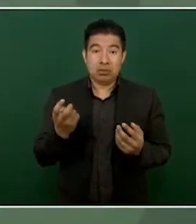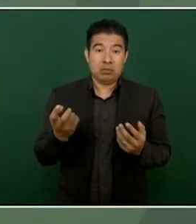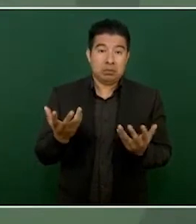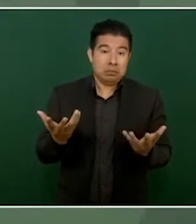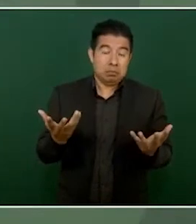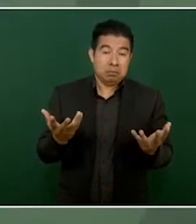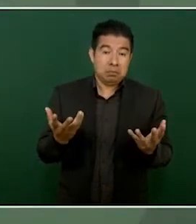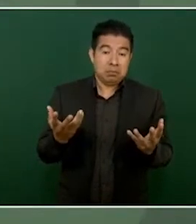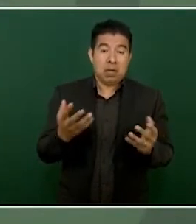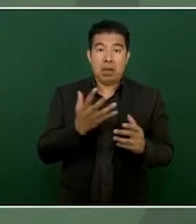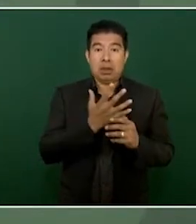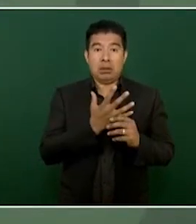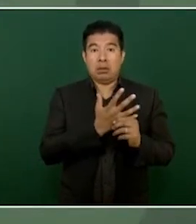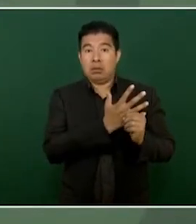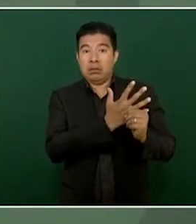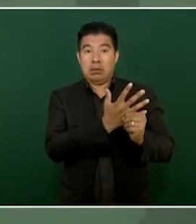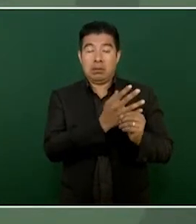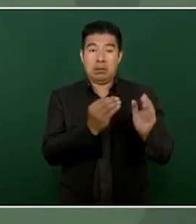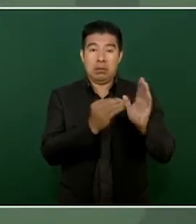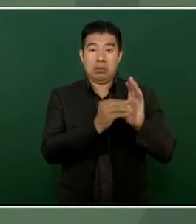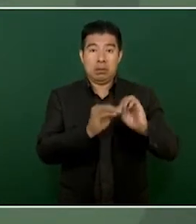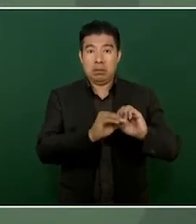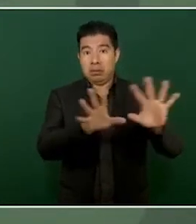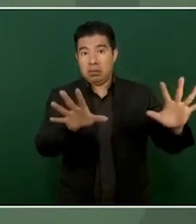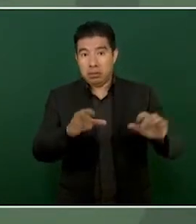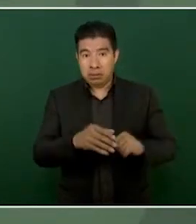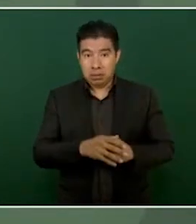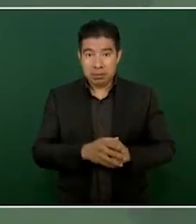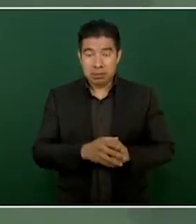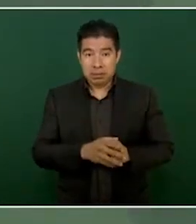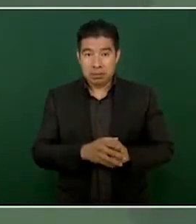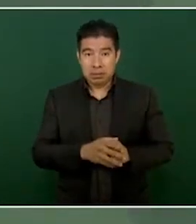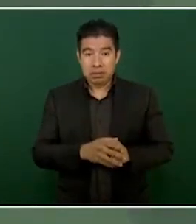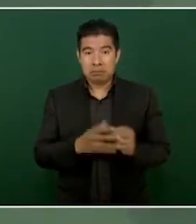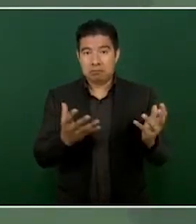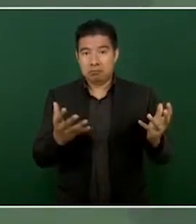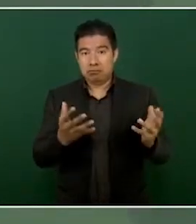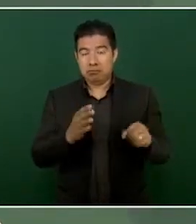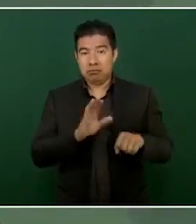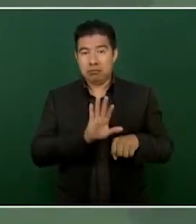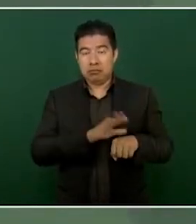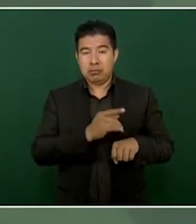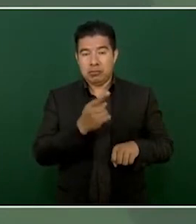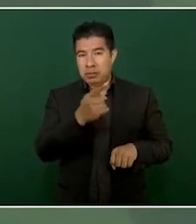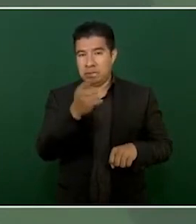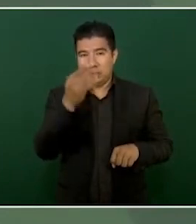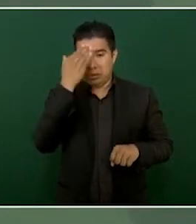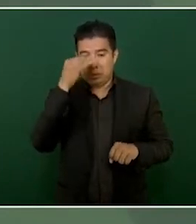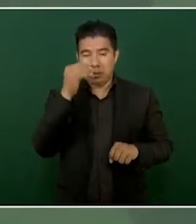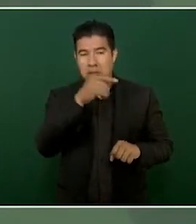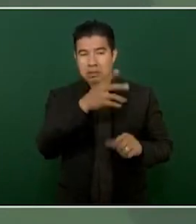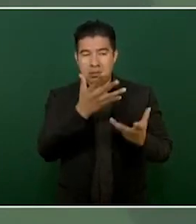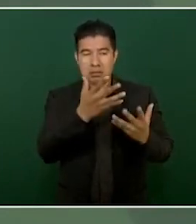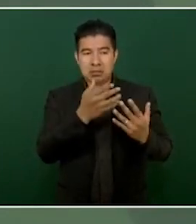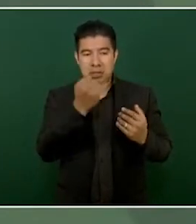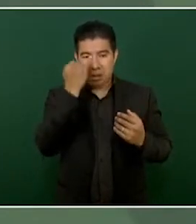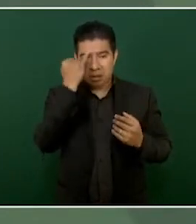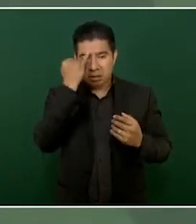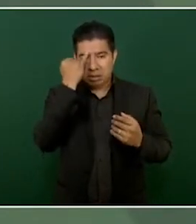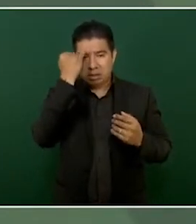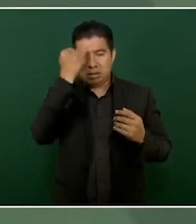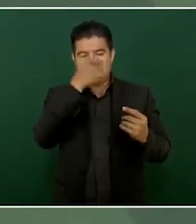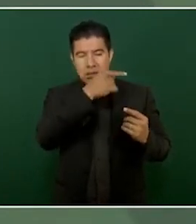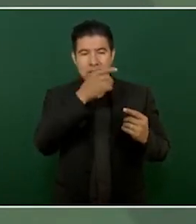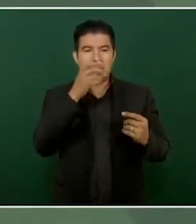hubo un pronunciamiento, para que tengan una idea los legisladores